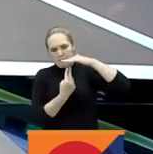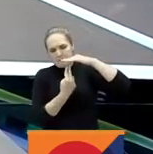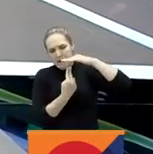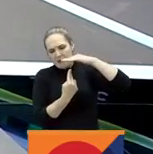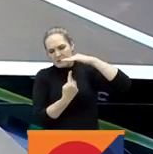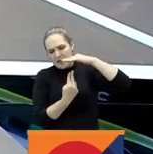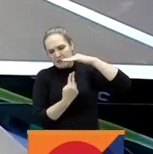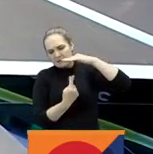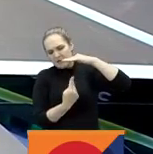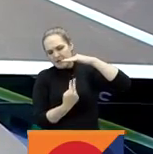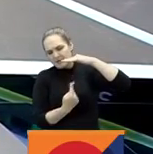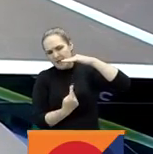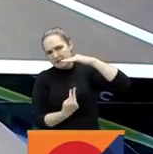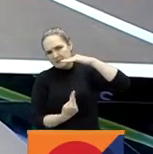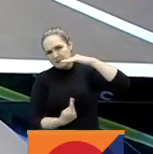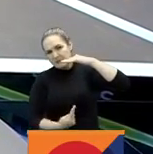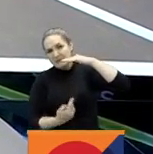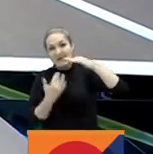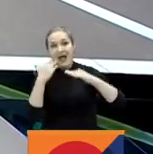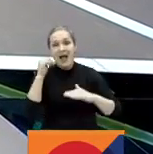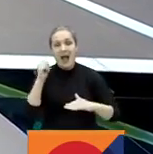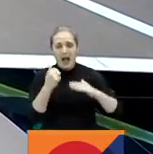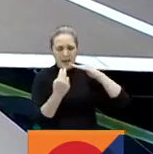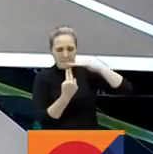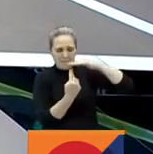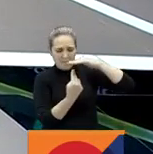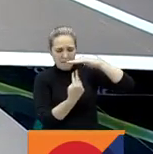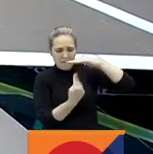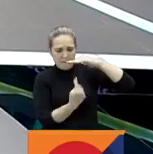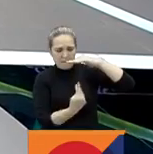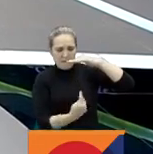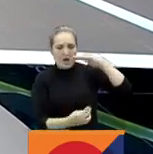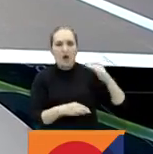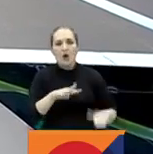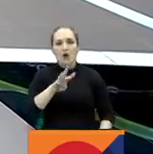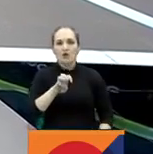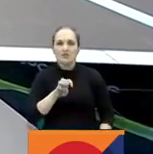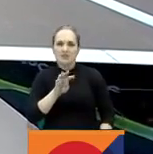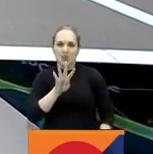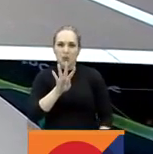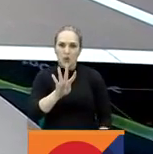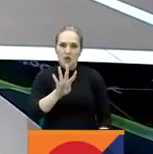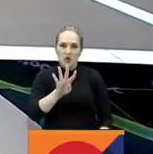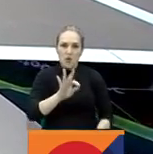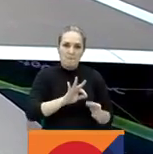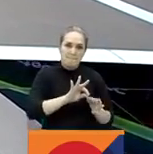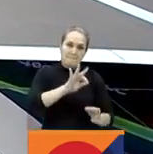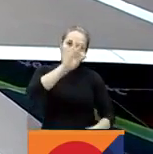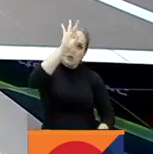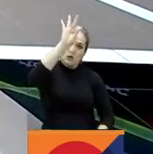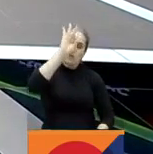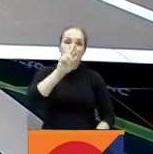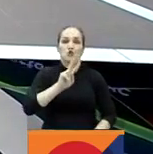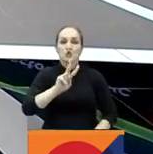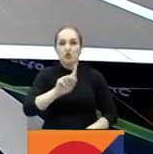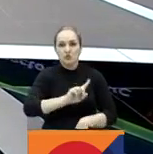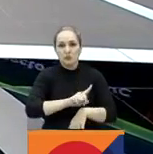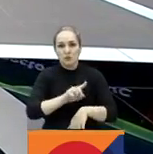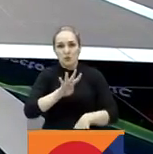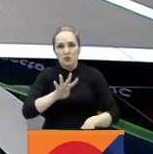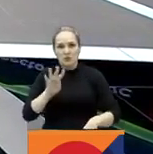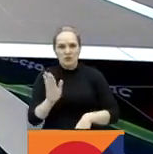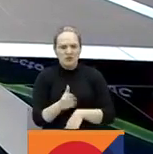tiempo. Sofía Gómez, por ejemplo, descendió prácticamente 84 metros y lo hizo en 2 minutos y 44 segundos. Es